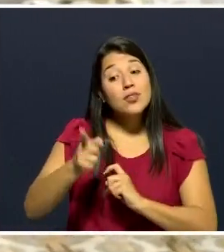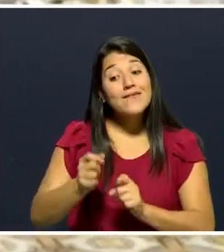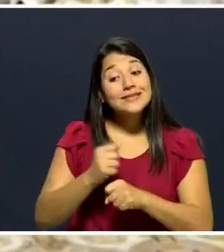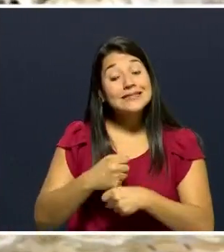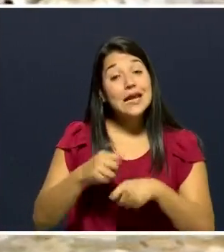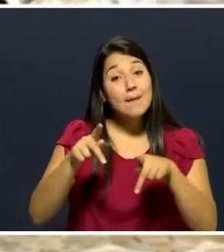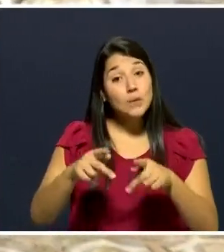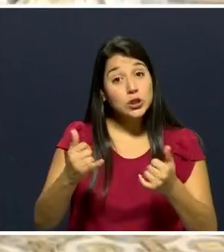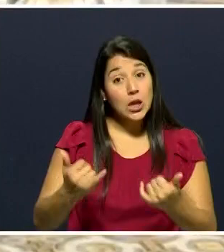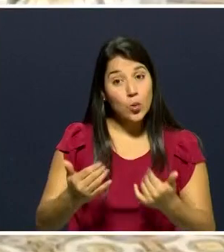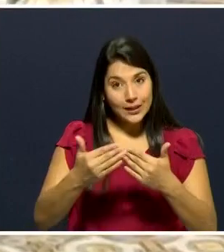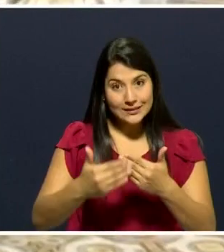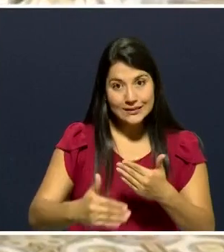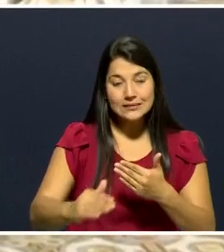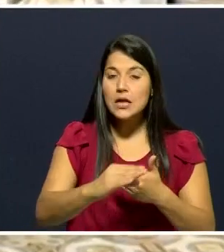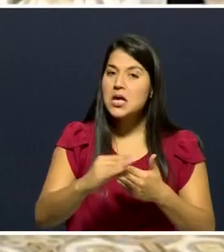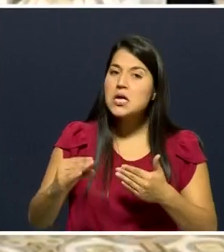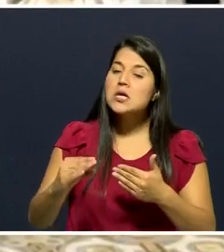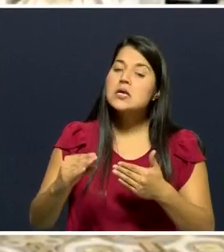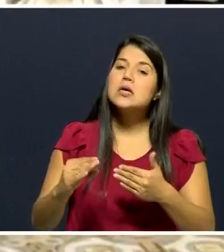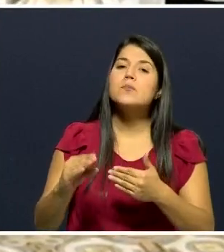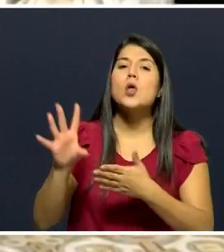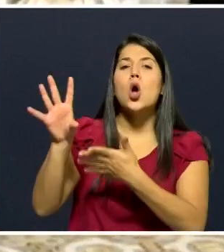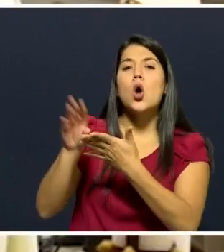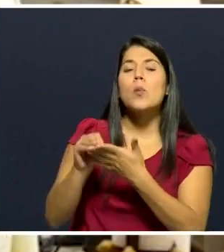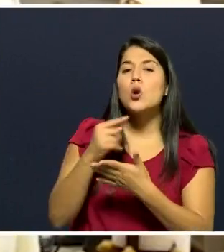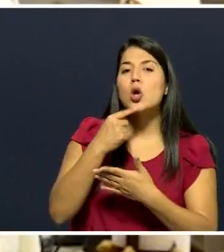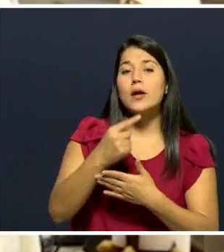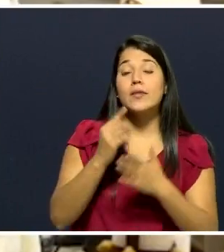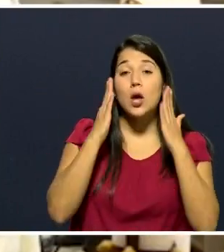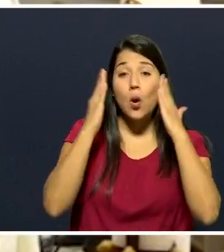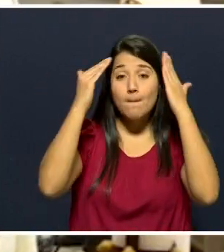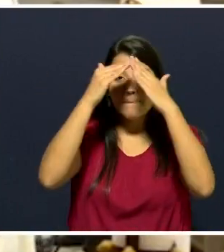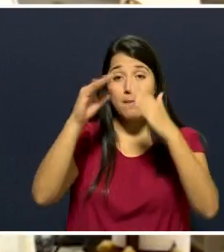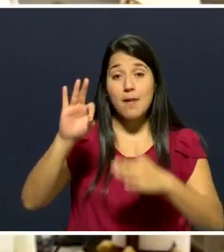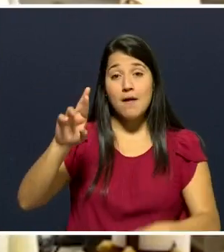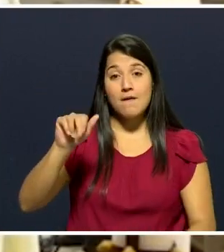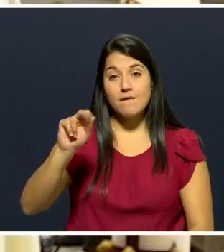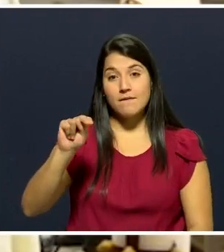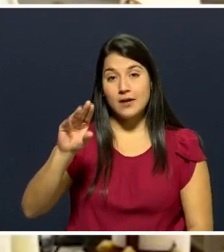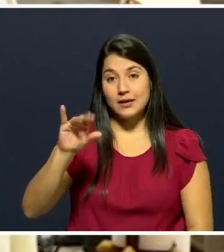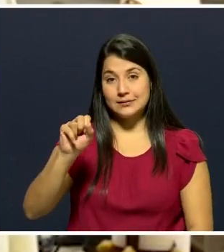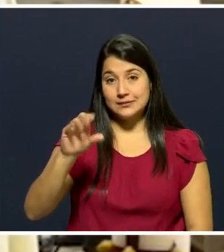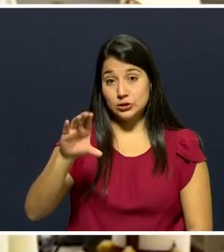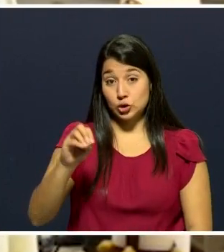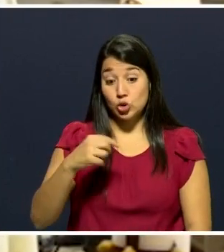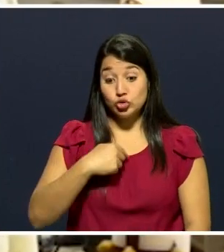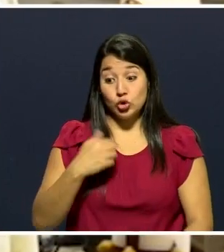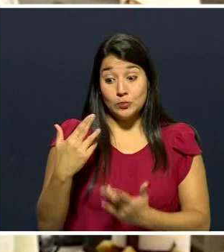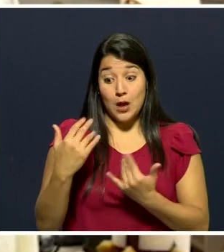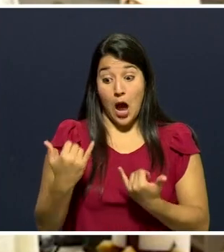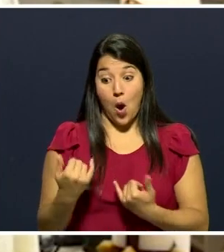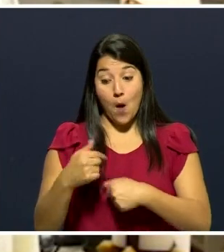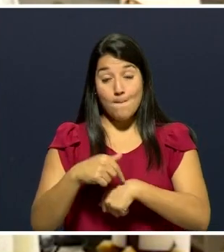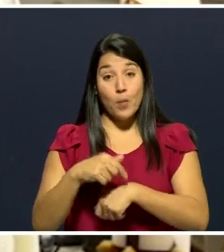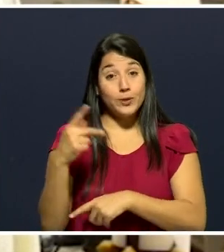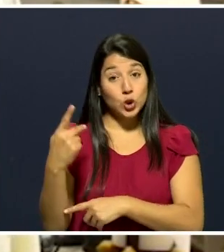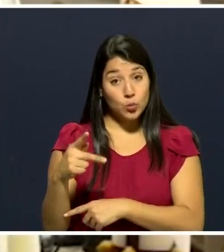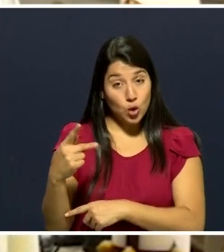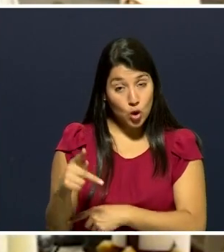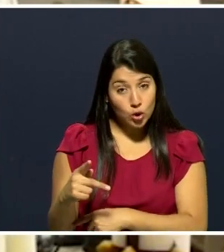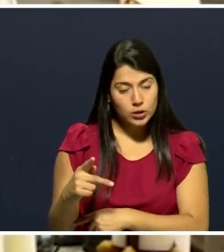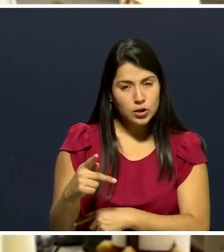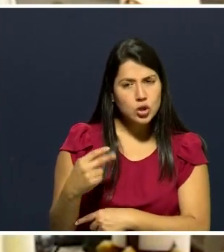ahora y retomó parte de las palabras del Papa Francisco. Espero que en este momento de peligro sacuda